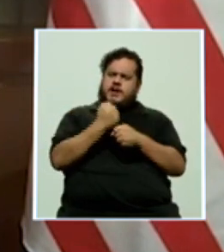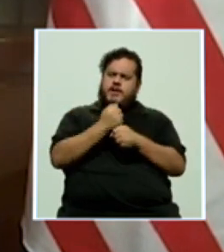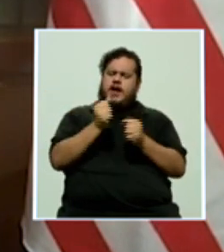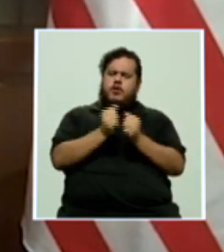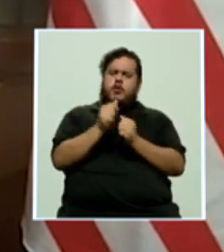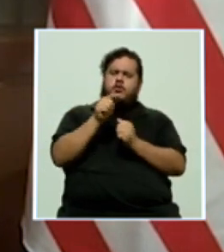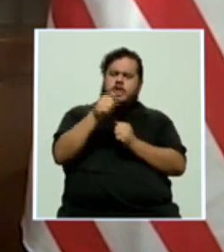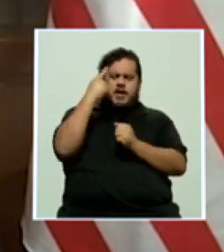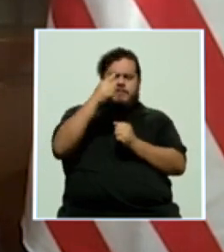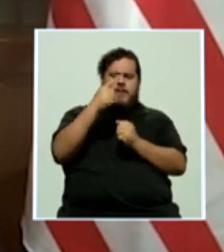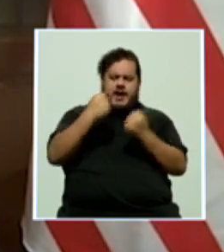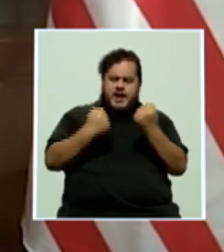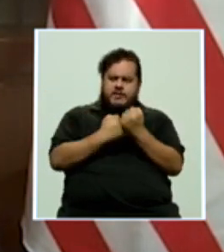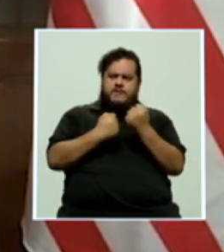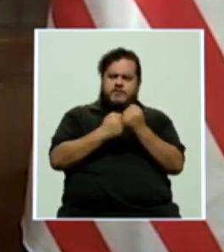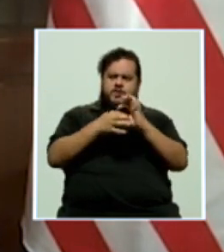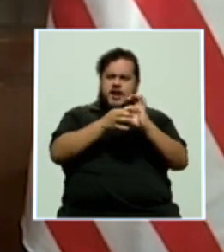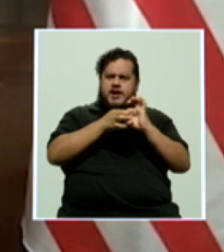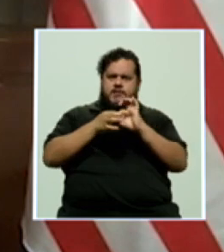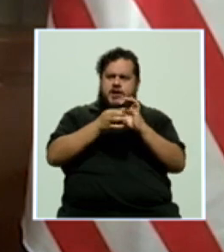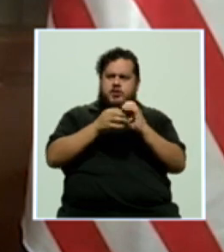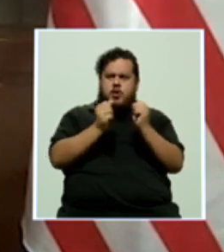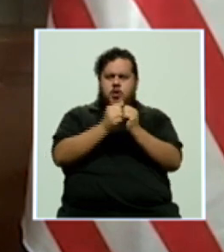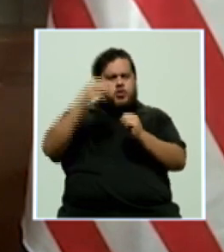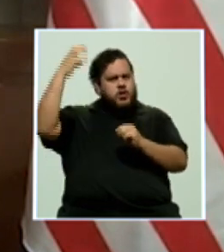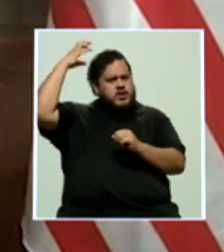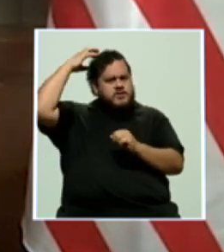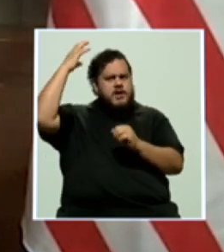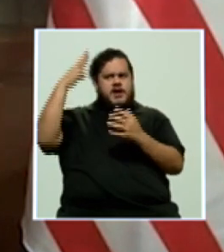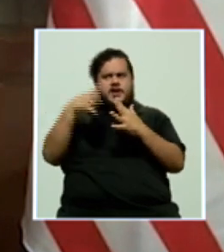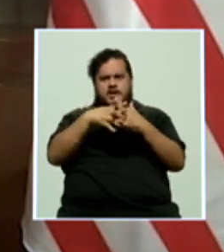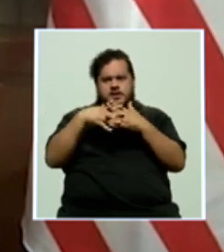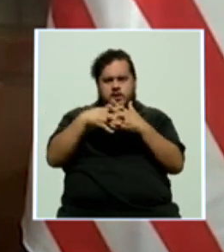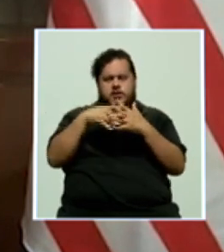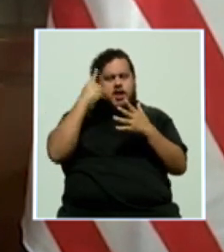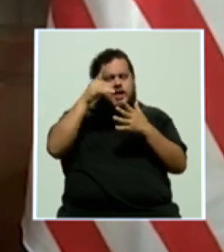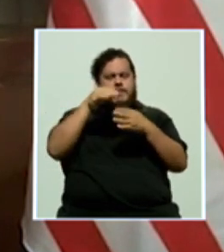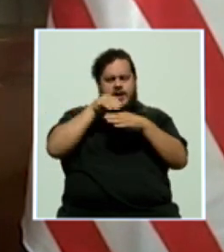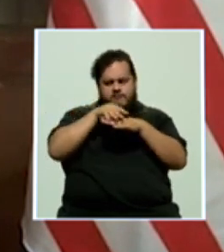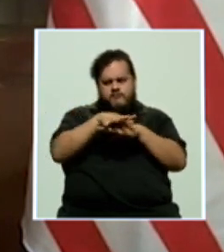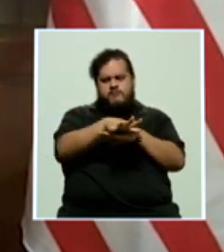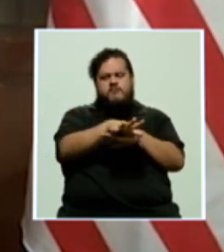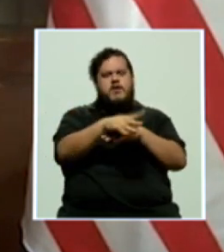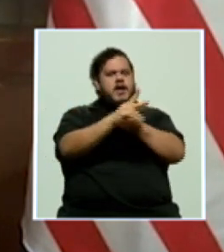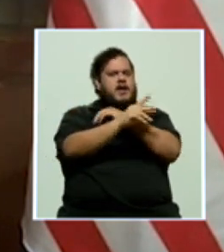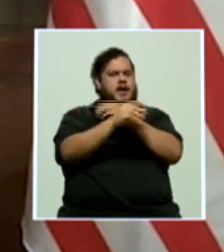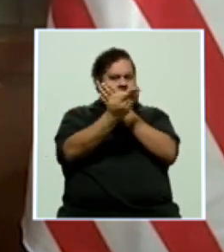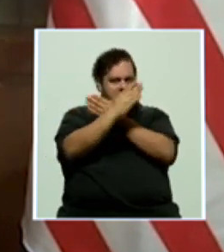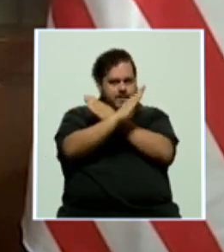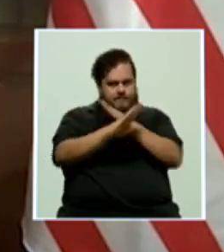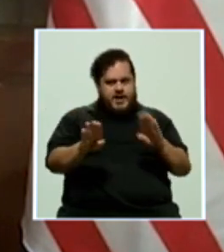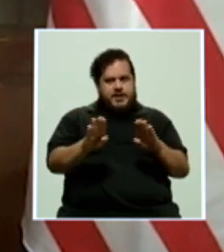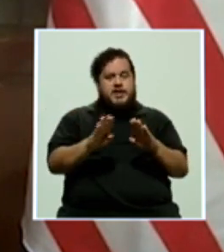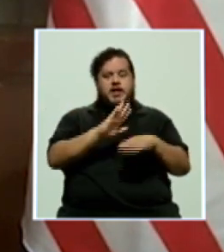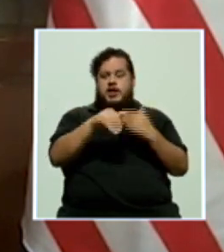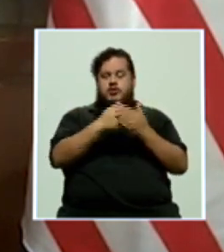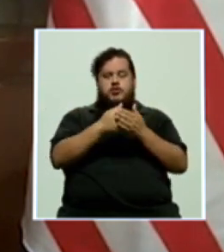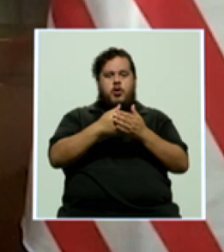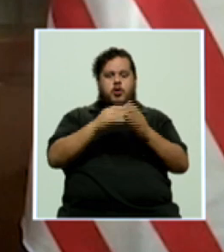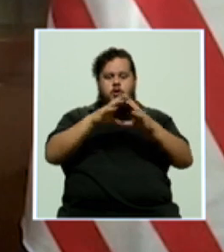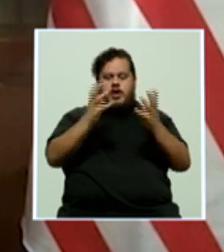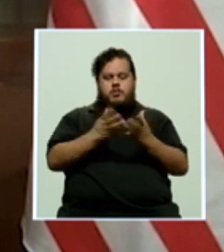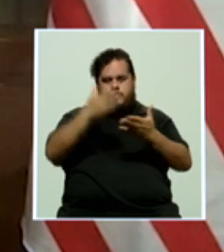alianza de Estados Unidos e israelí, para continuar extendiendo la paz entre Israel y el mundo árabe y enfrentar